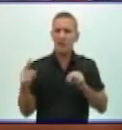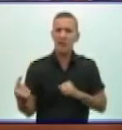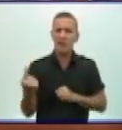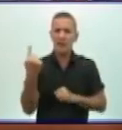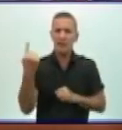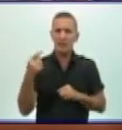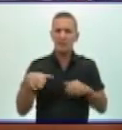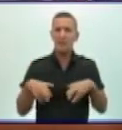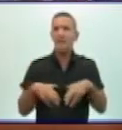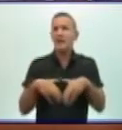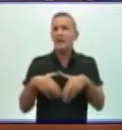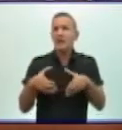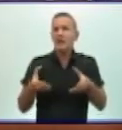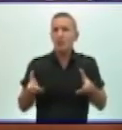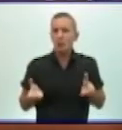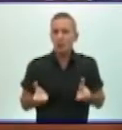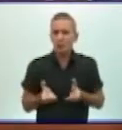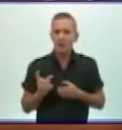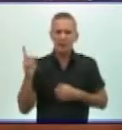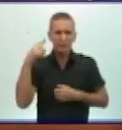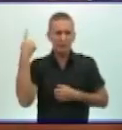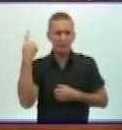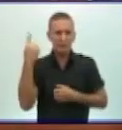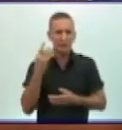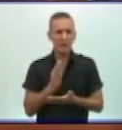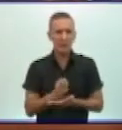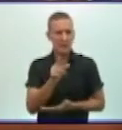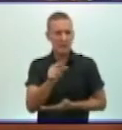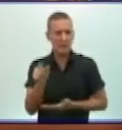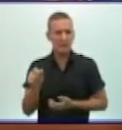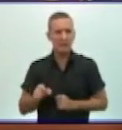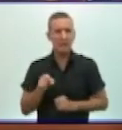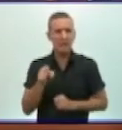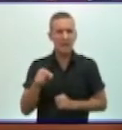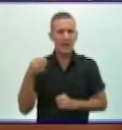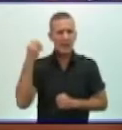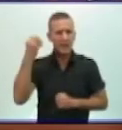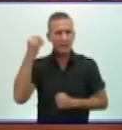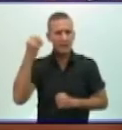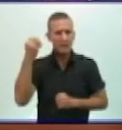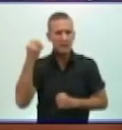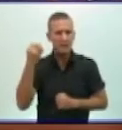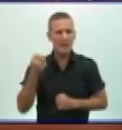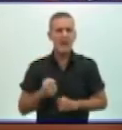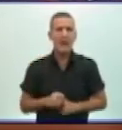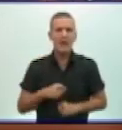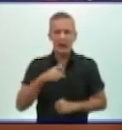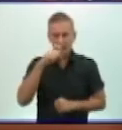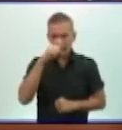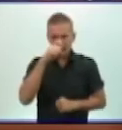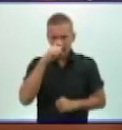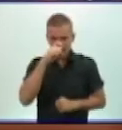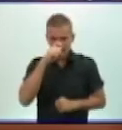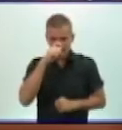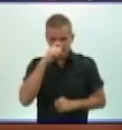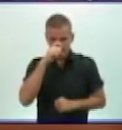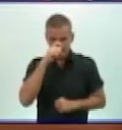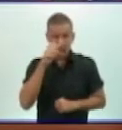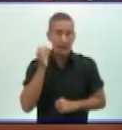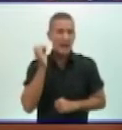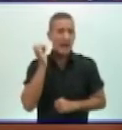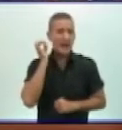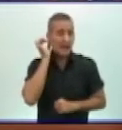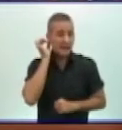Estudiantes. Y fíjate la trascendencia que tuvo esto para Mella, que él la consideraba la niña querida de sus ojos, la niña querida de sus sueños, algo así